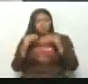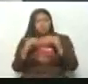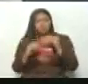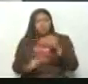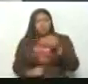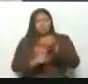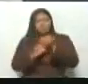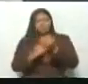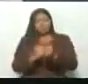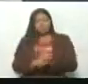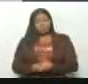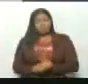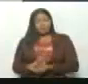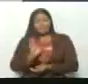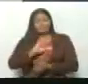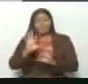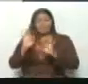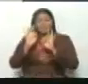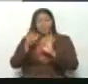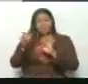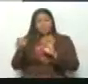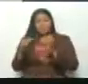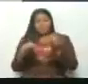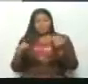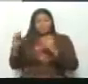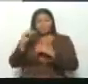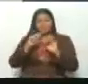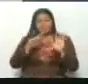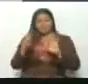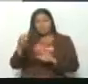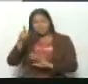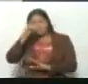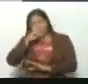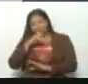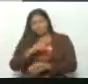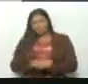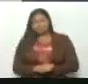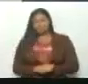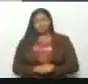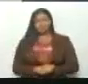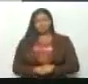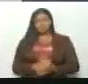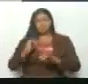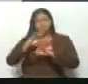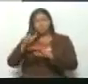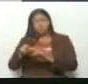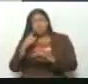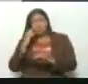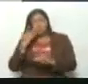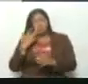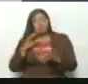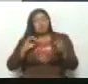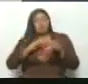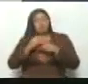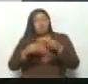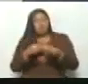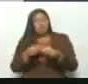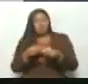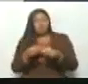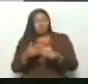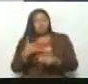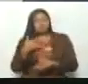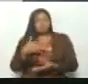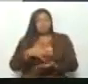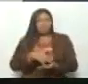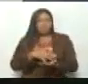el refuerzo, y particularmente las personas mayores a 60 años o aquellos que tengan unos casos de comorbilidad. ¿Qué